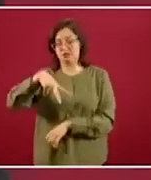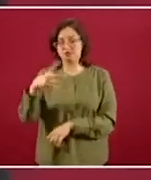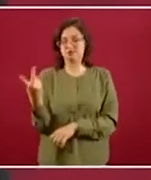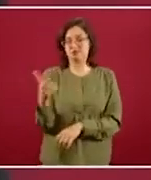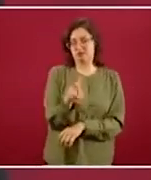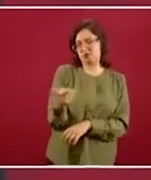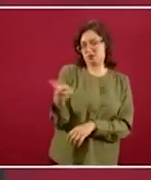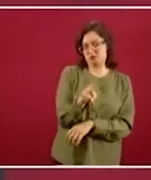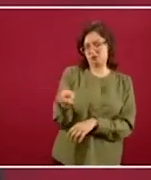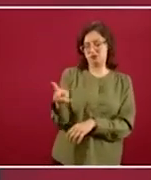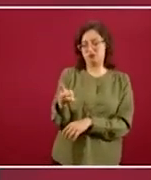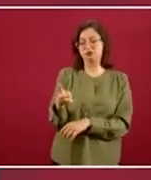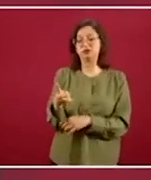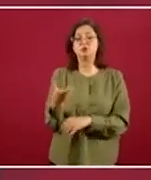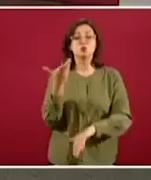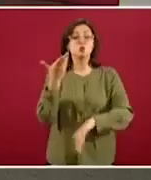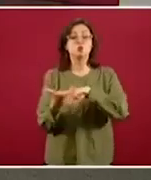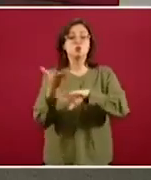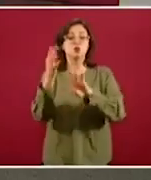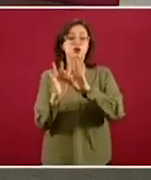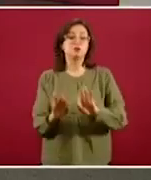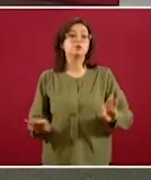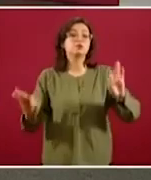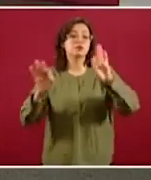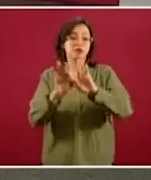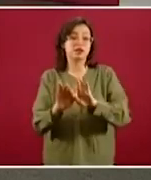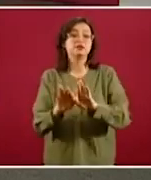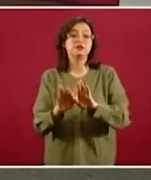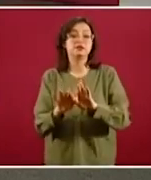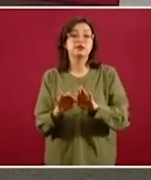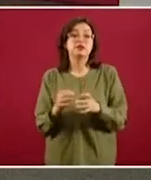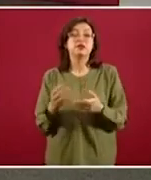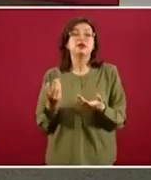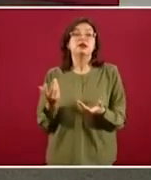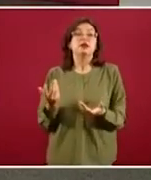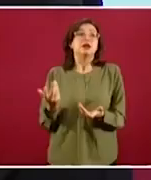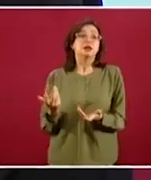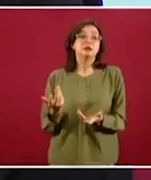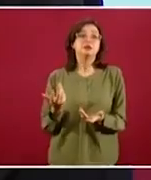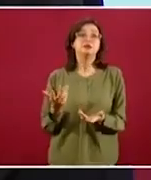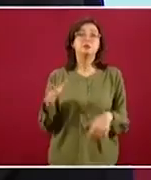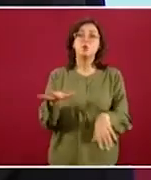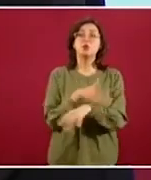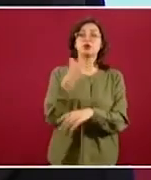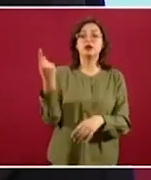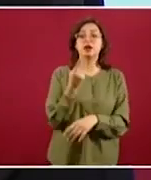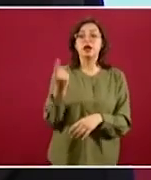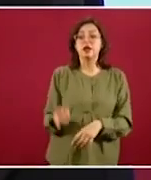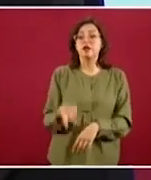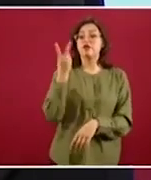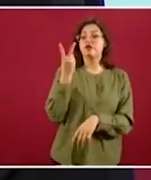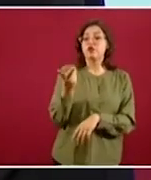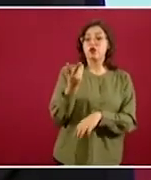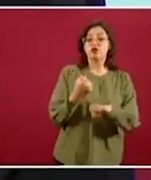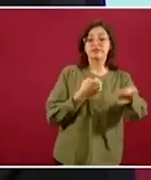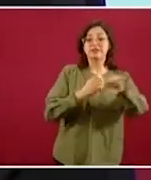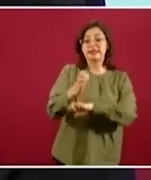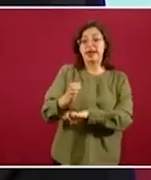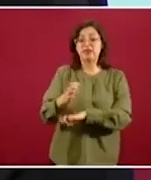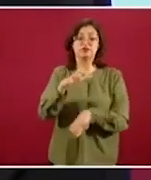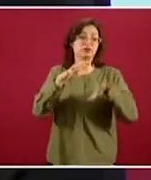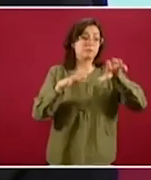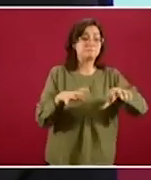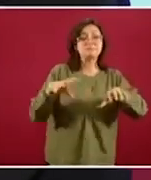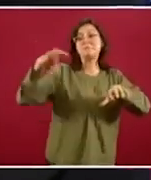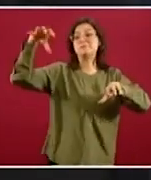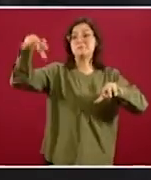que, importante decirlo, muy probablemente serán los sitios, las regiones donde